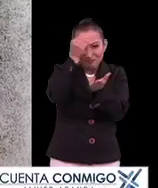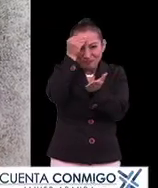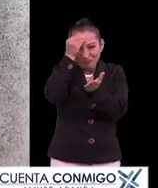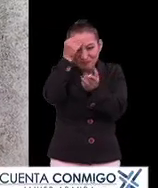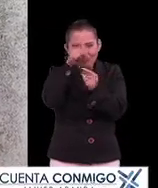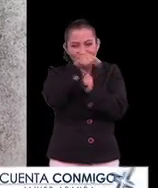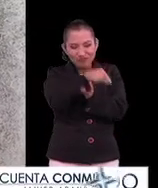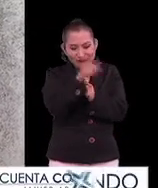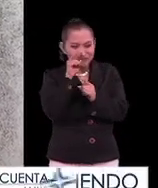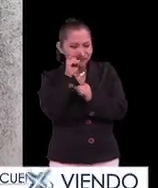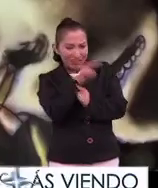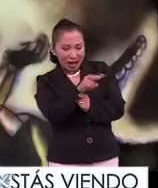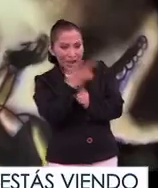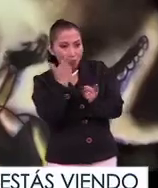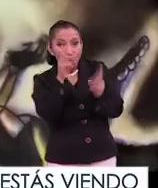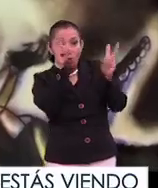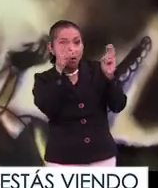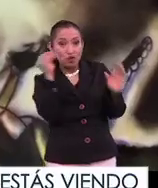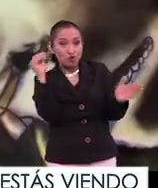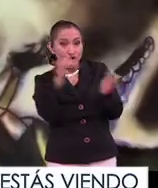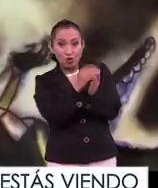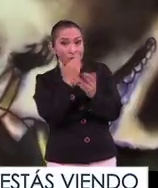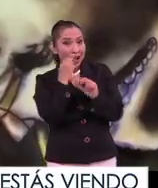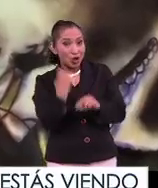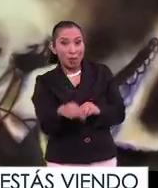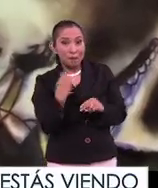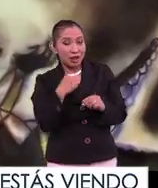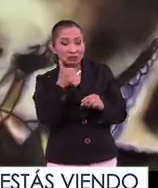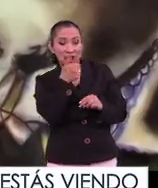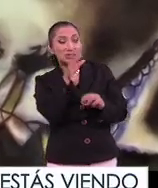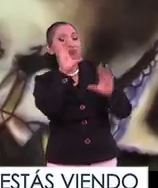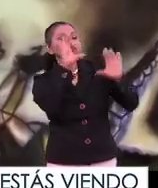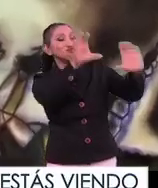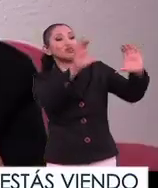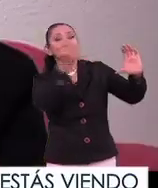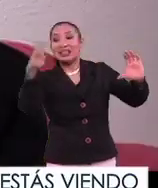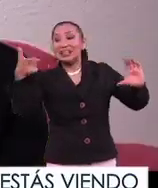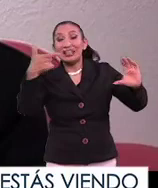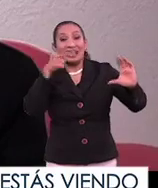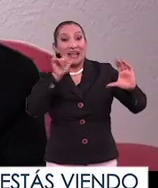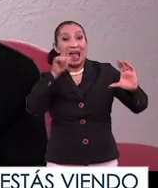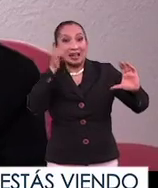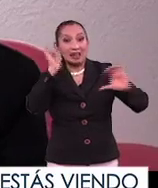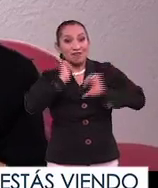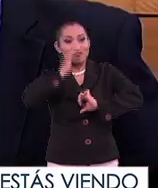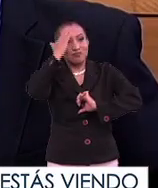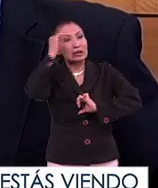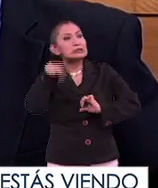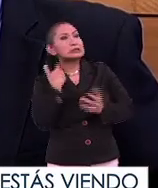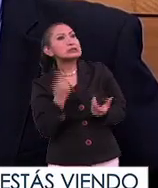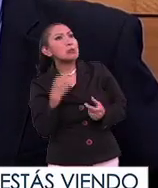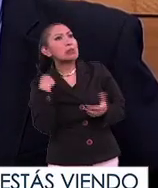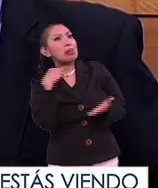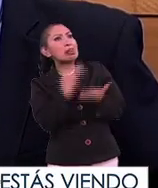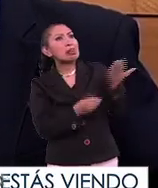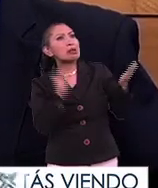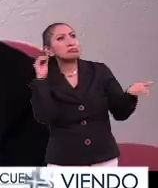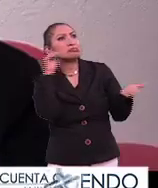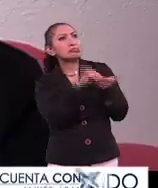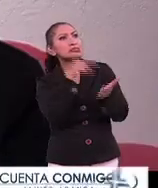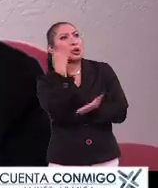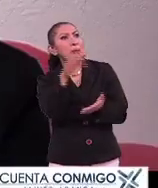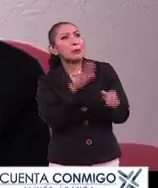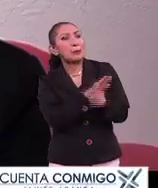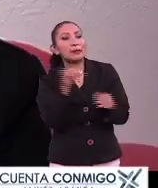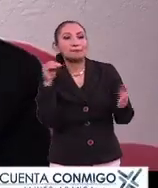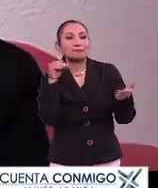maestro a veces no titula, ¿no? Claro, es el galerista el que tiene esta necesidad de registro, ¿no? Claro.